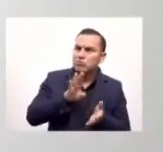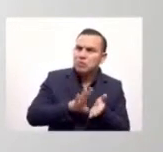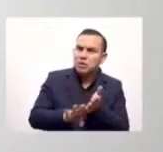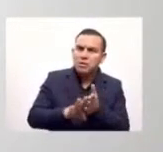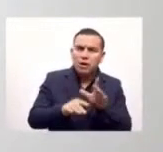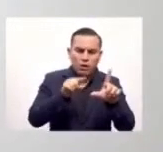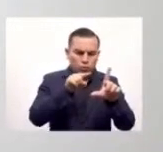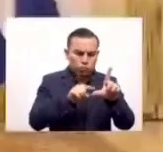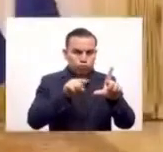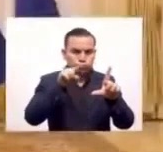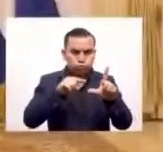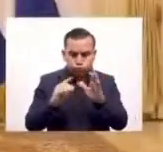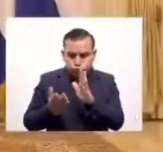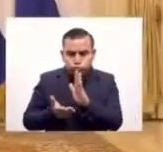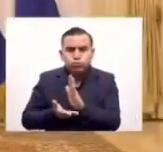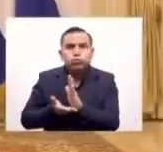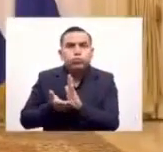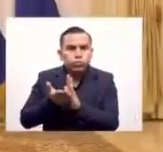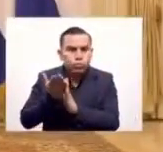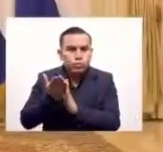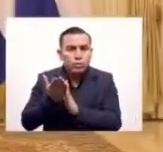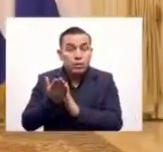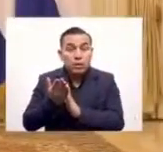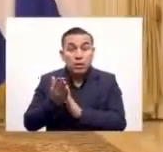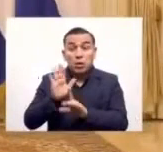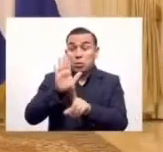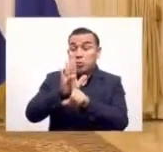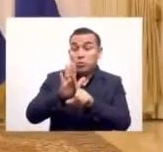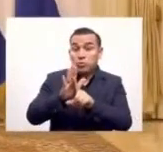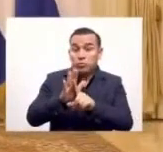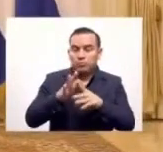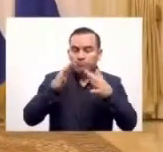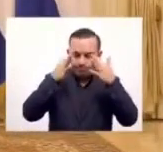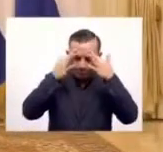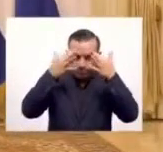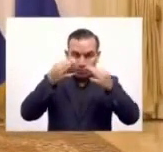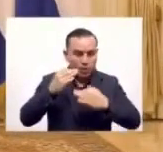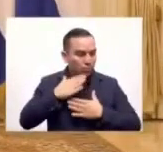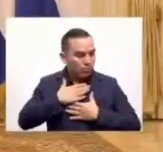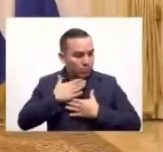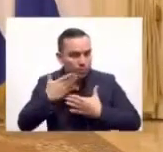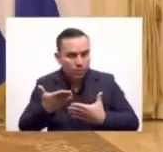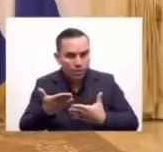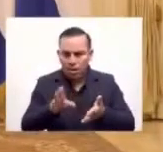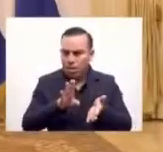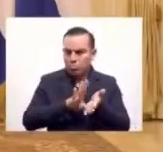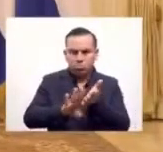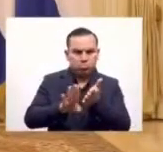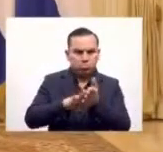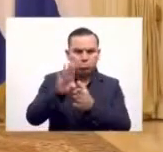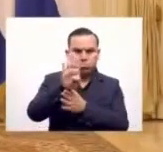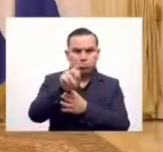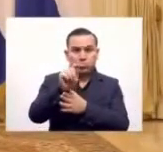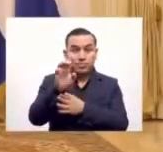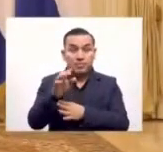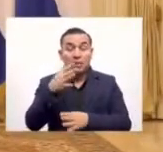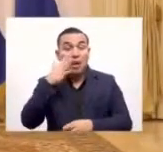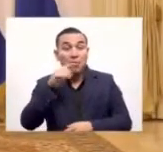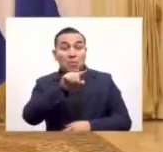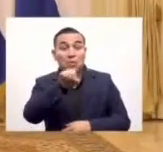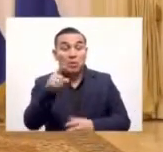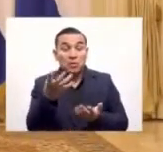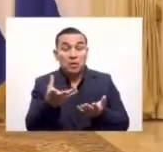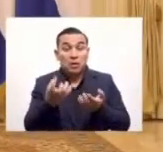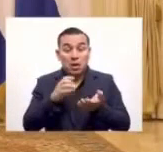¿no? Además, algo también interesante es que ¿dónde están las comisiones de tecnología? O sea,